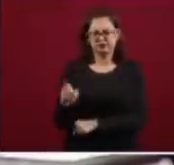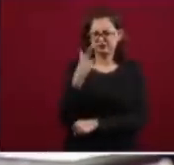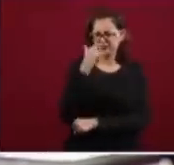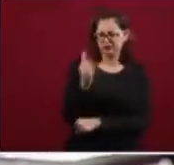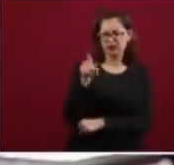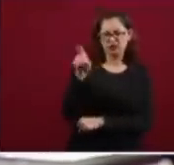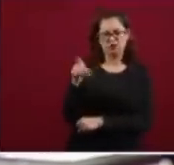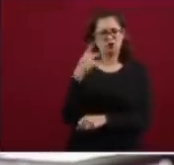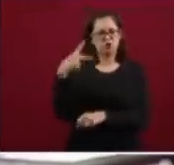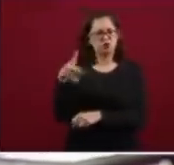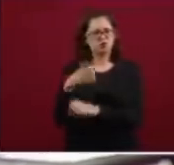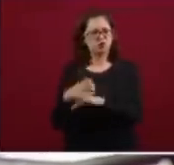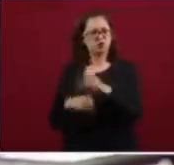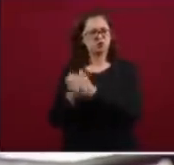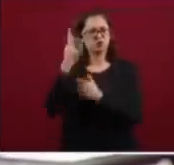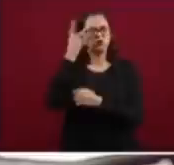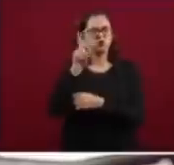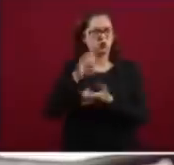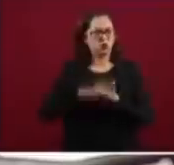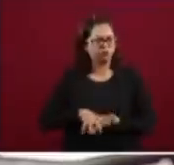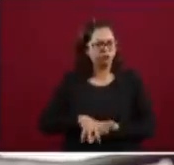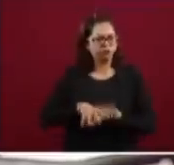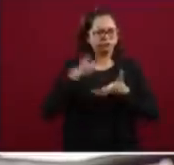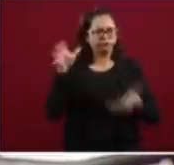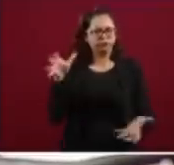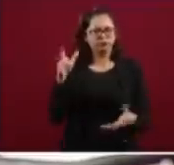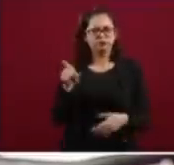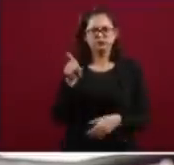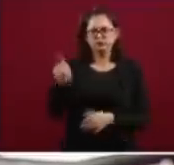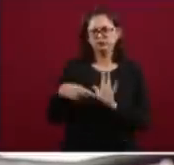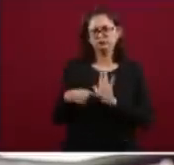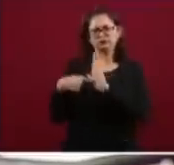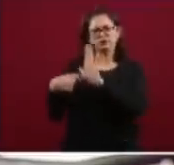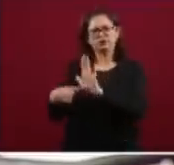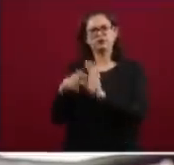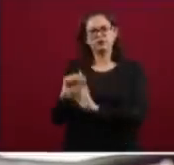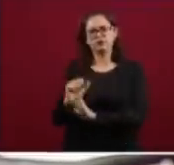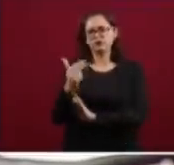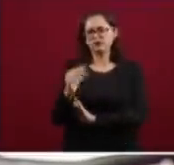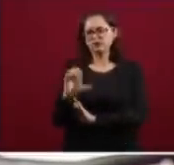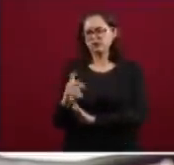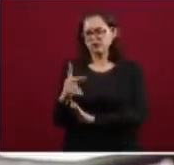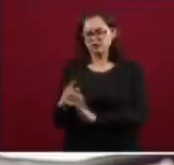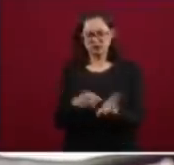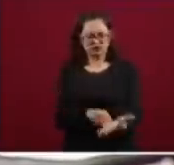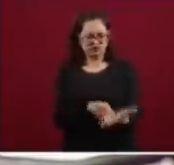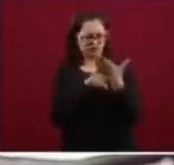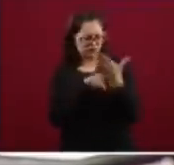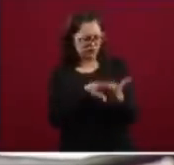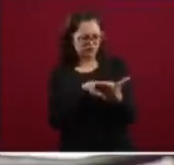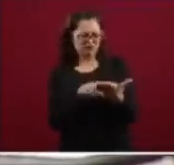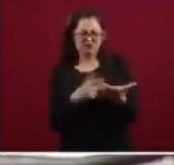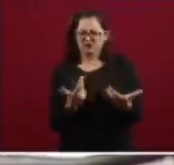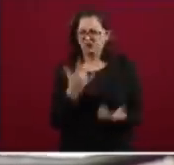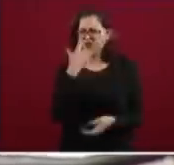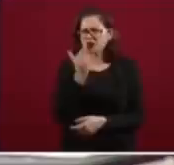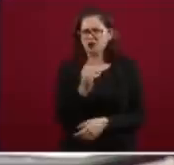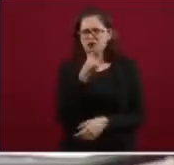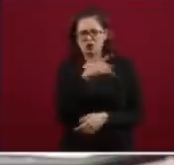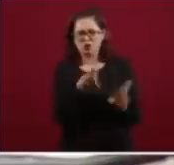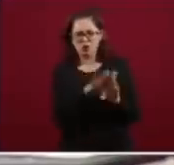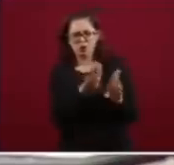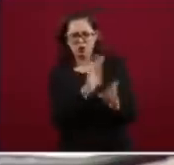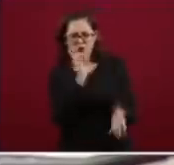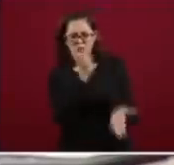su patrimonio según las declaraciones que hizo ante hacienda que no corresponderían con los ingresos